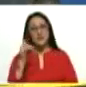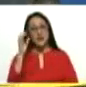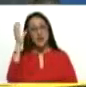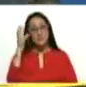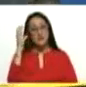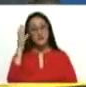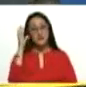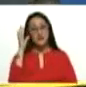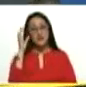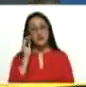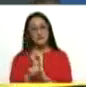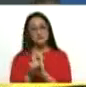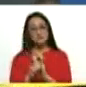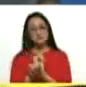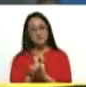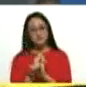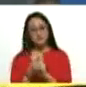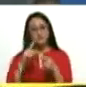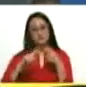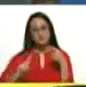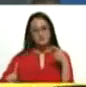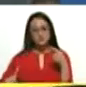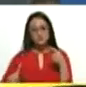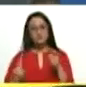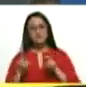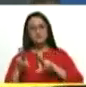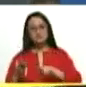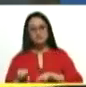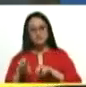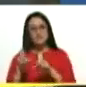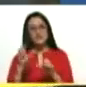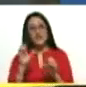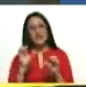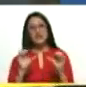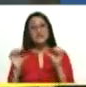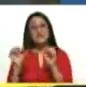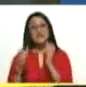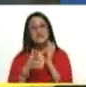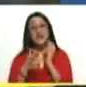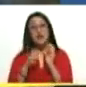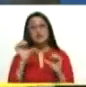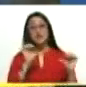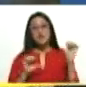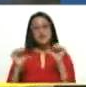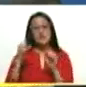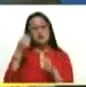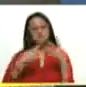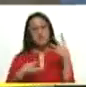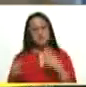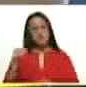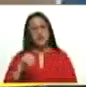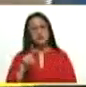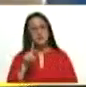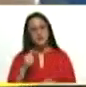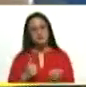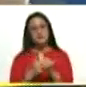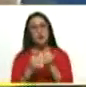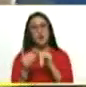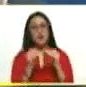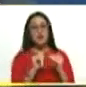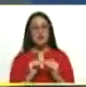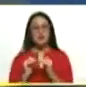capacidades energéticas, industriales, agrícolas, técnico-científicas, entre otras, que coadyuvan en la ecuación de